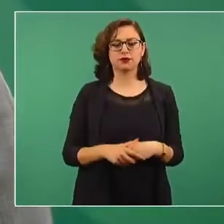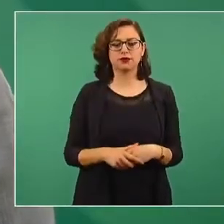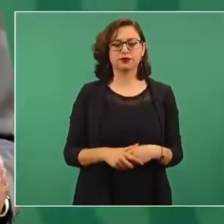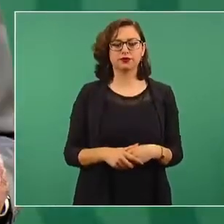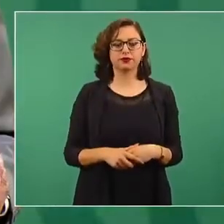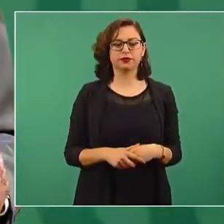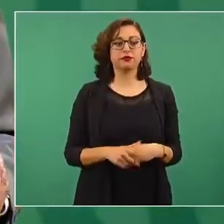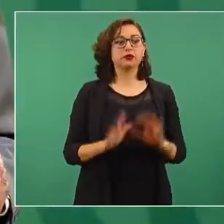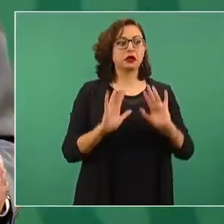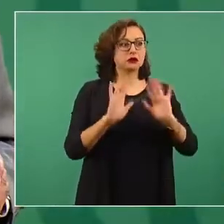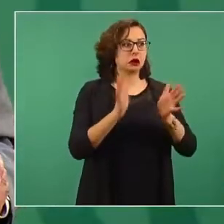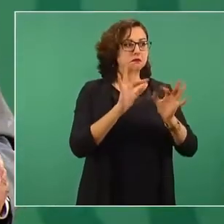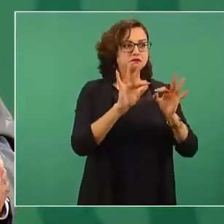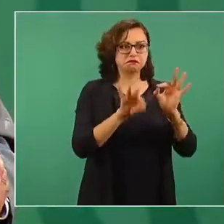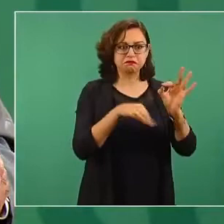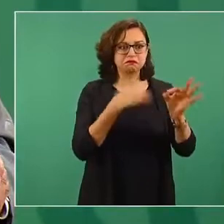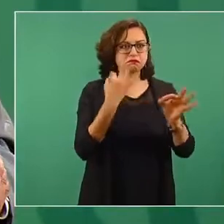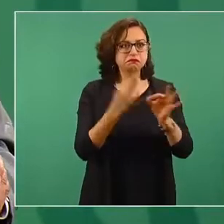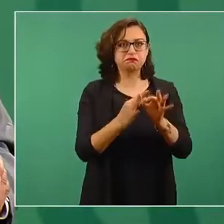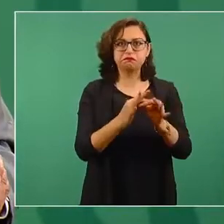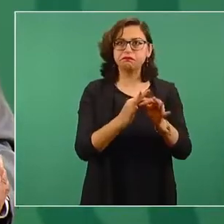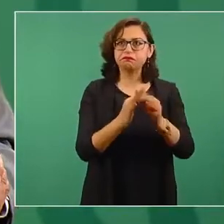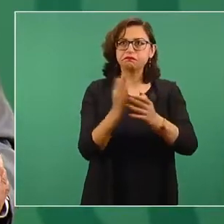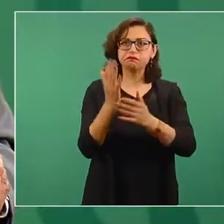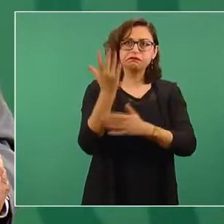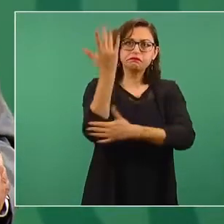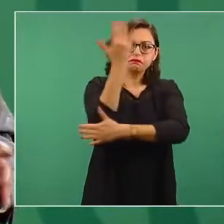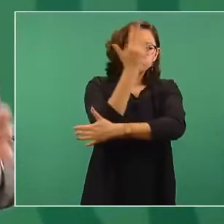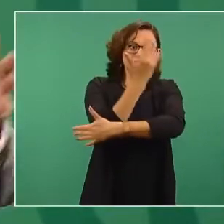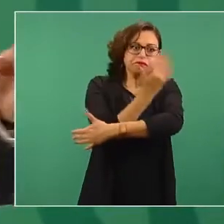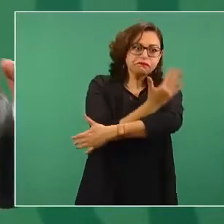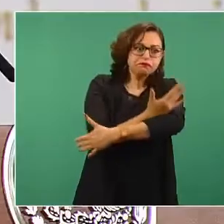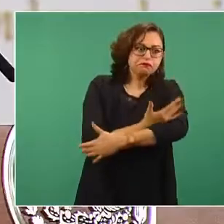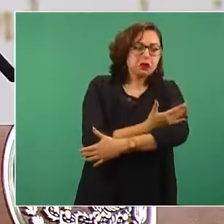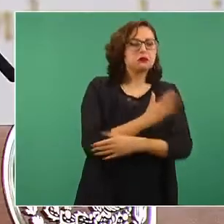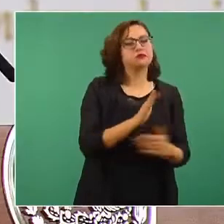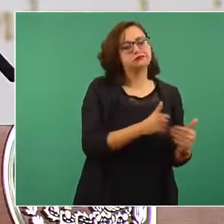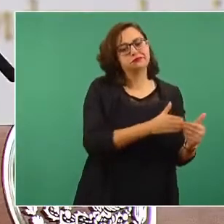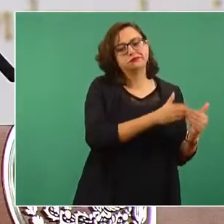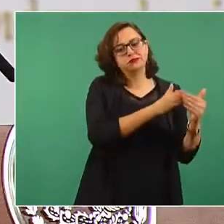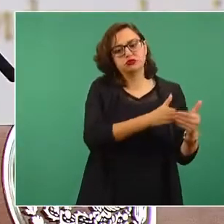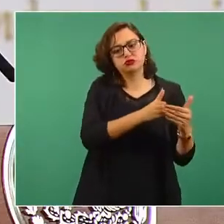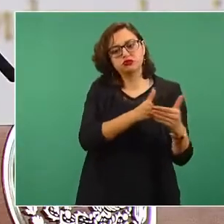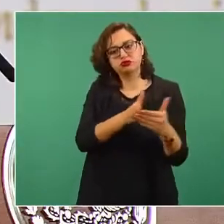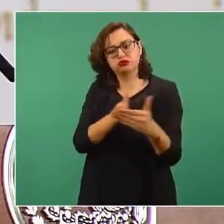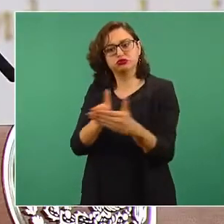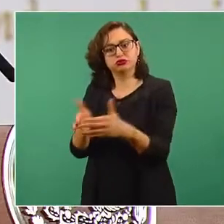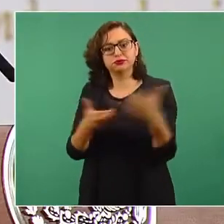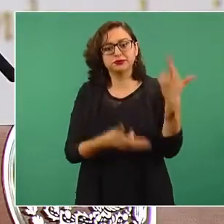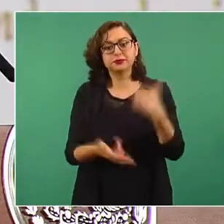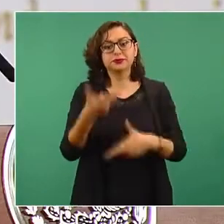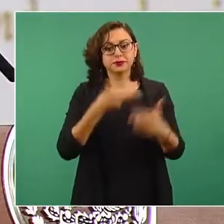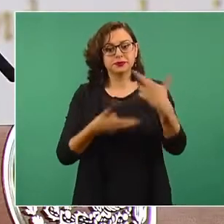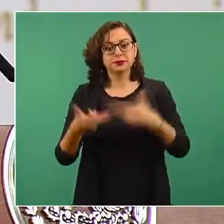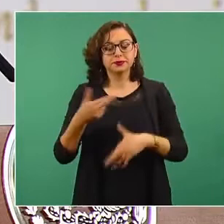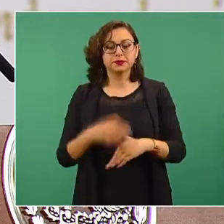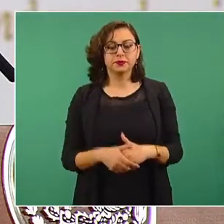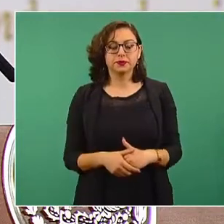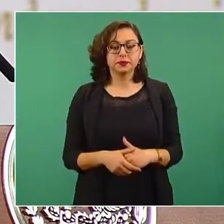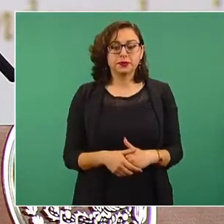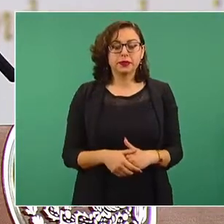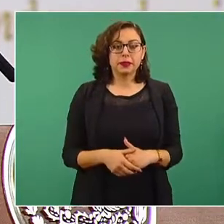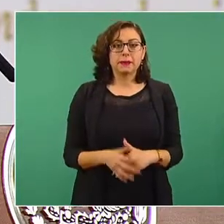y en la tarde se regresa. Entonces, estamos viendo la